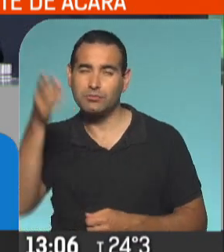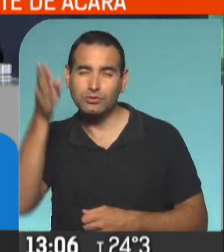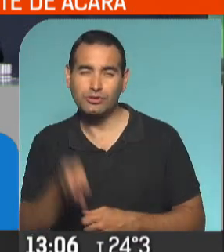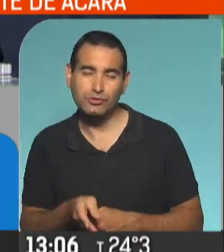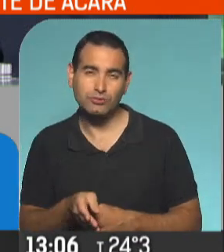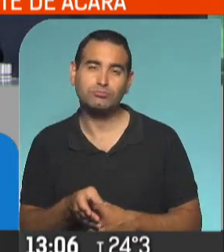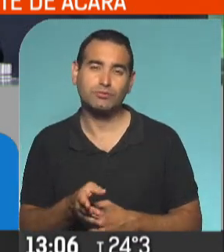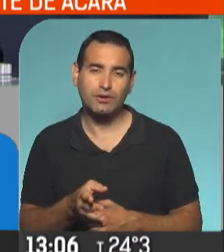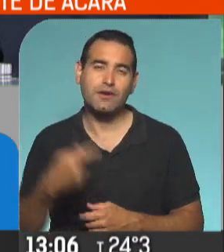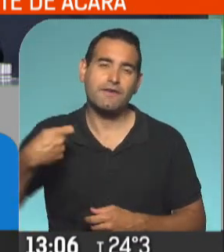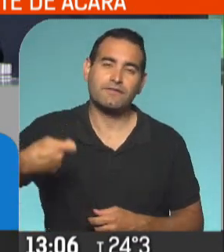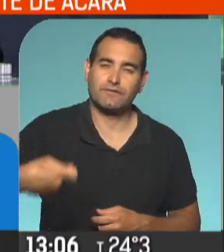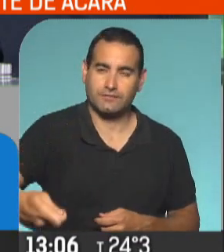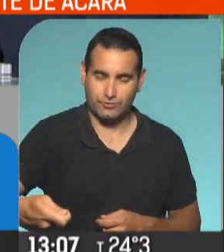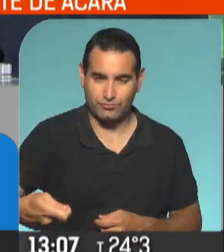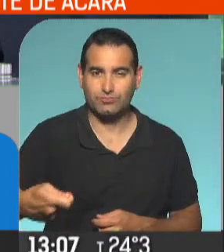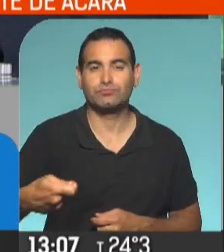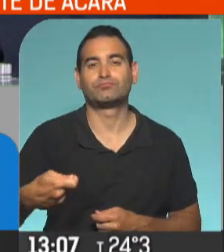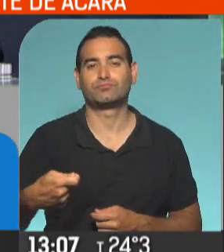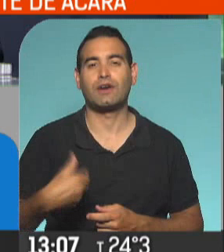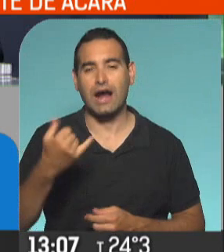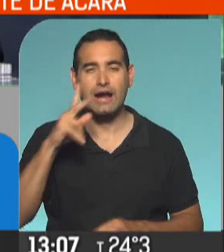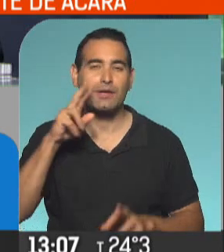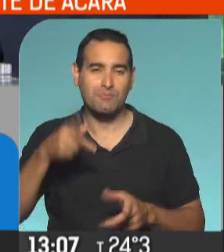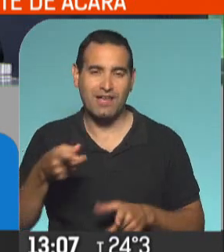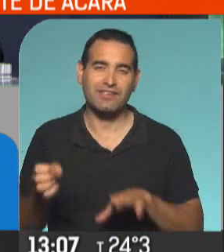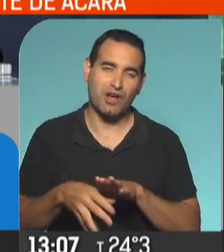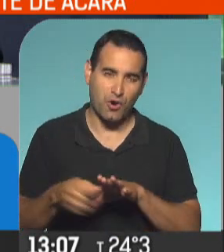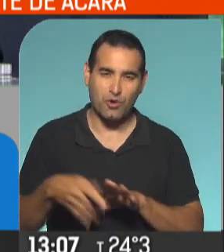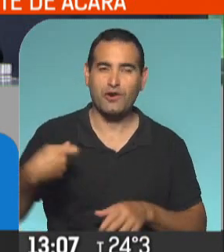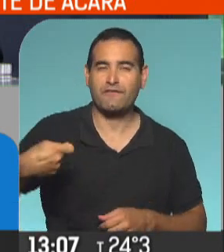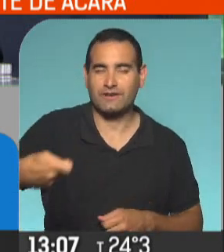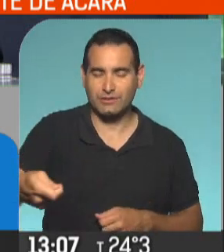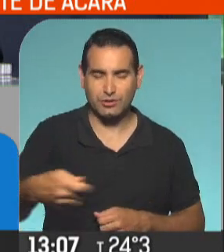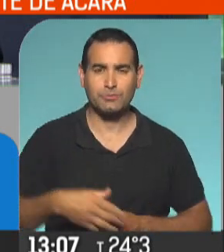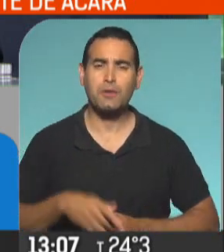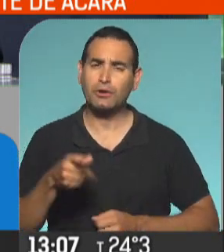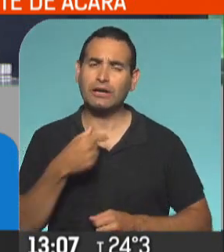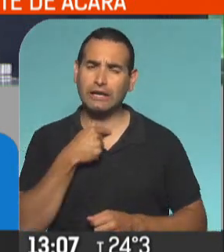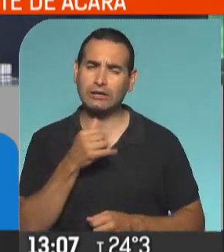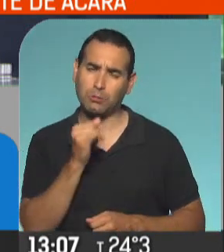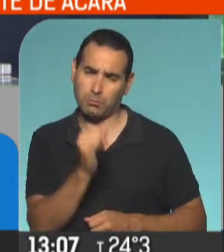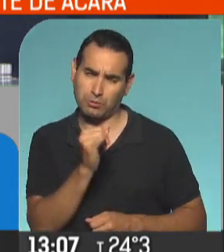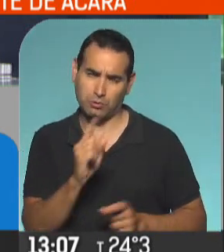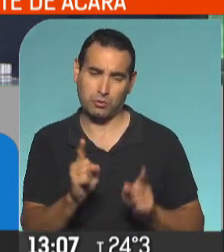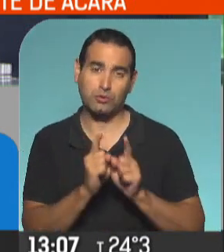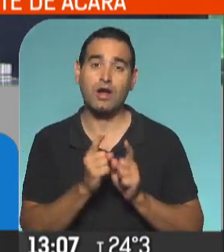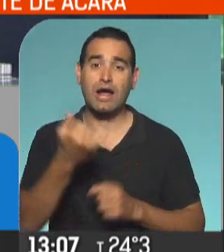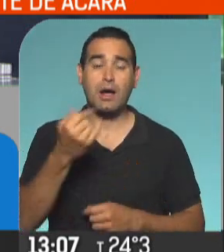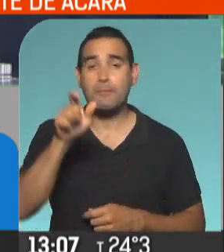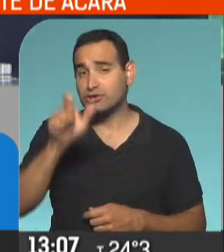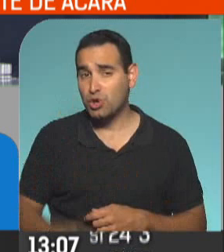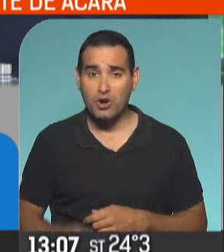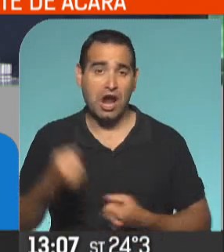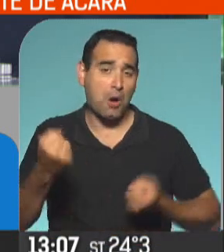forma parte de la torta de financiación que incluye los paneles planes de ahorro y financiación pero te quiero hacer un pequeño comentario y una persona con un auto